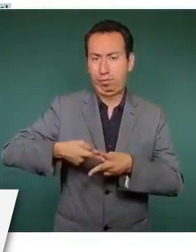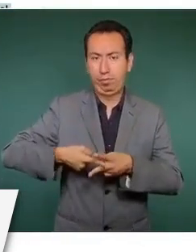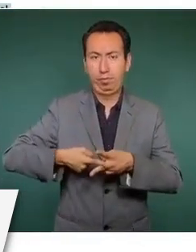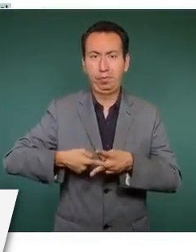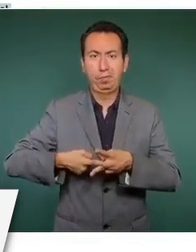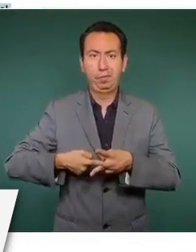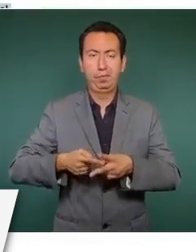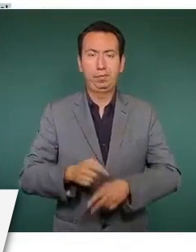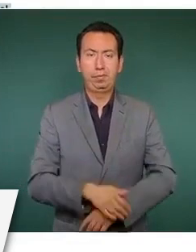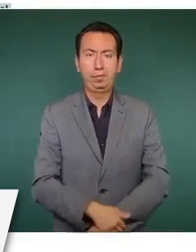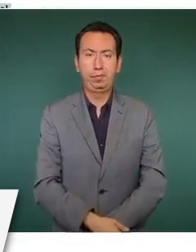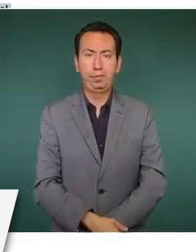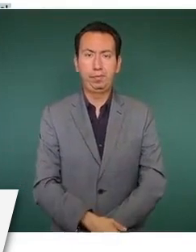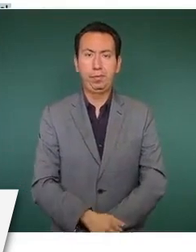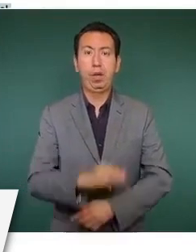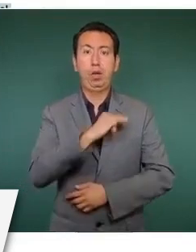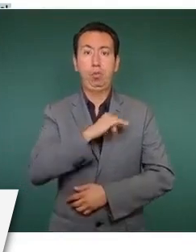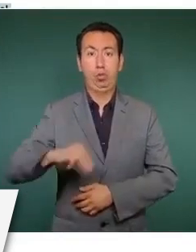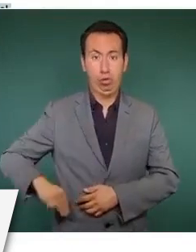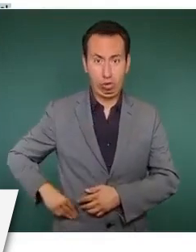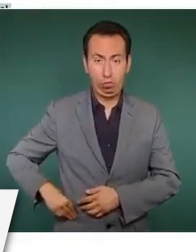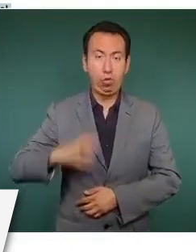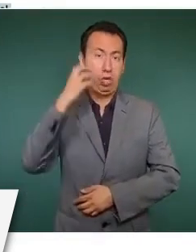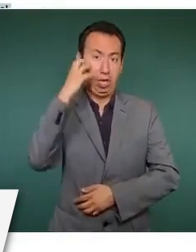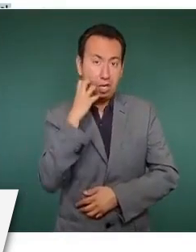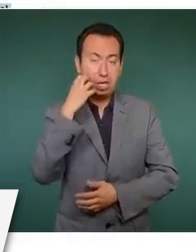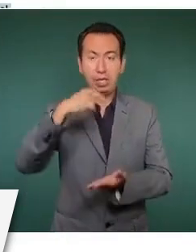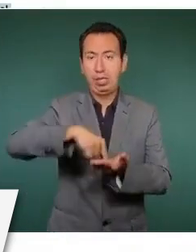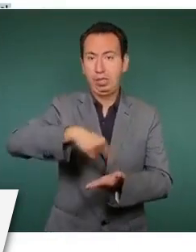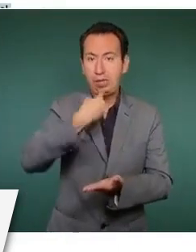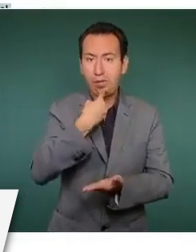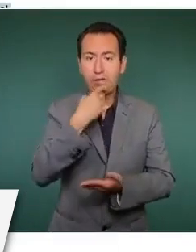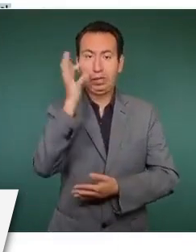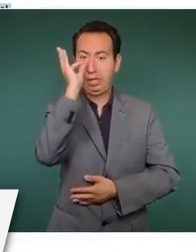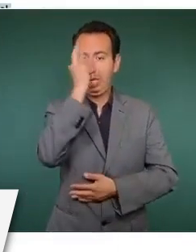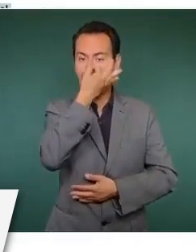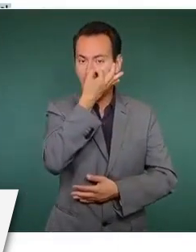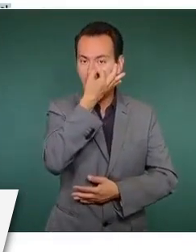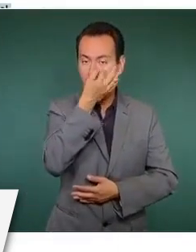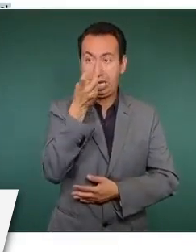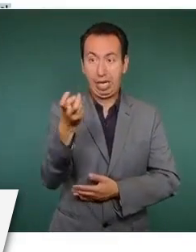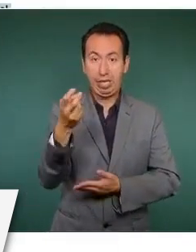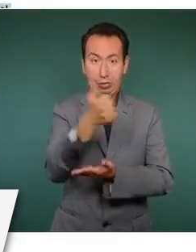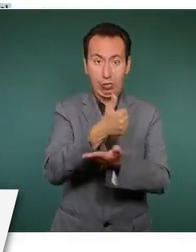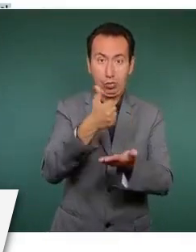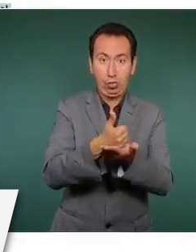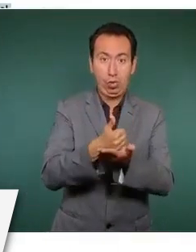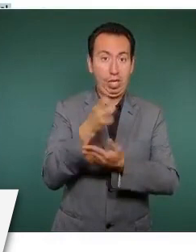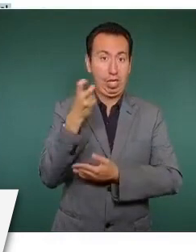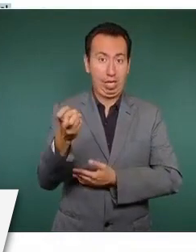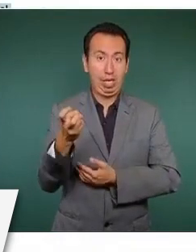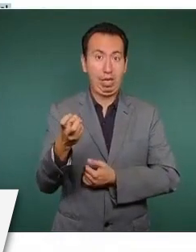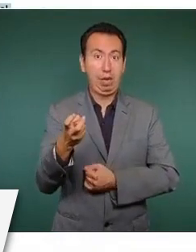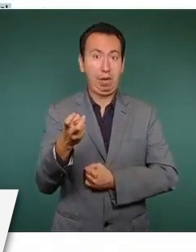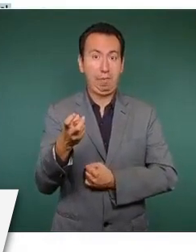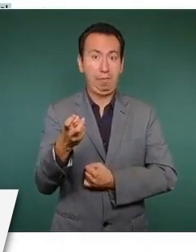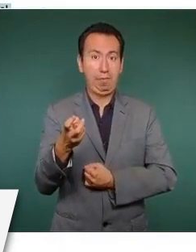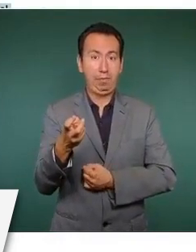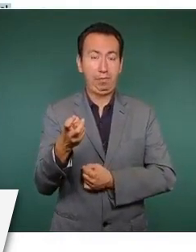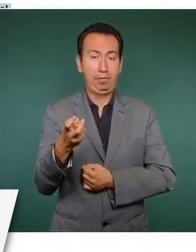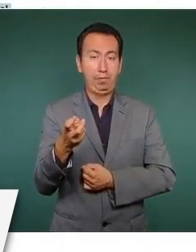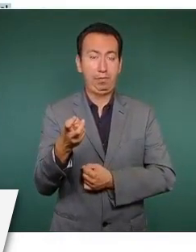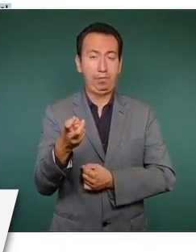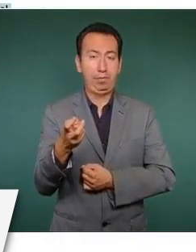Hay municipios como son León, Celaya e Irapuato, que son municipios donde hay una